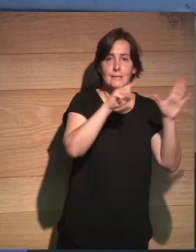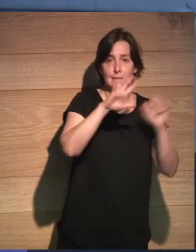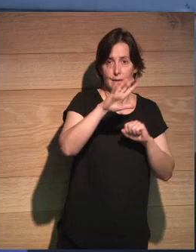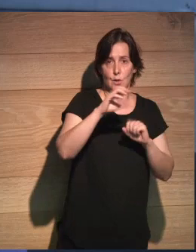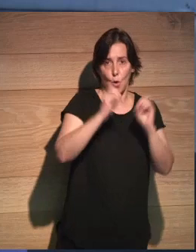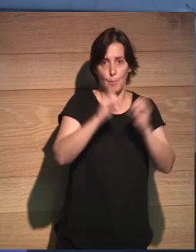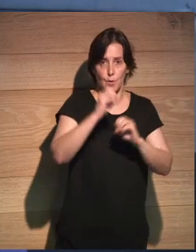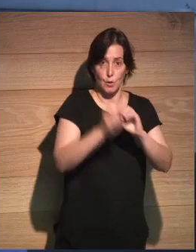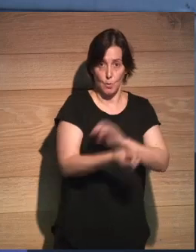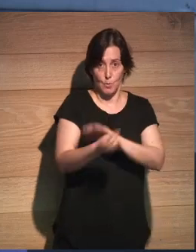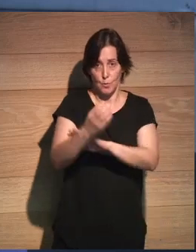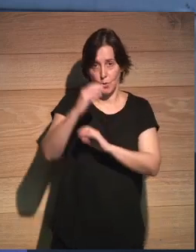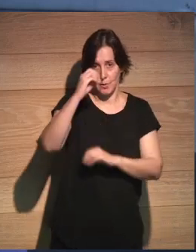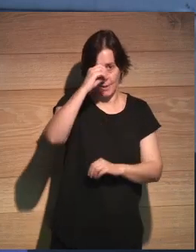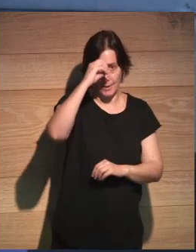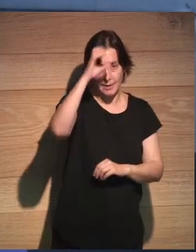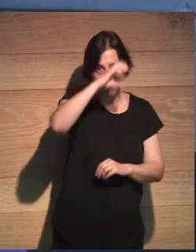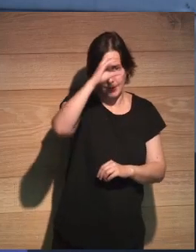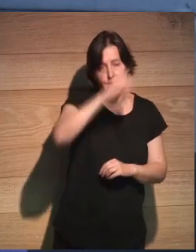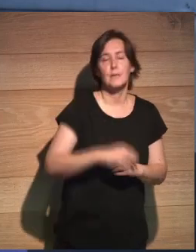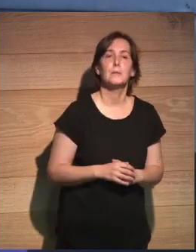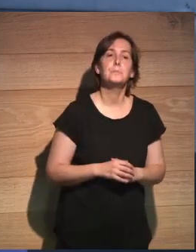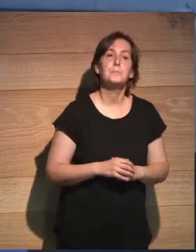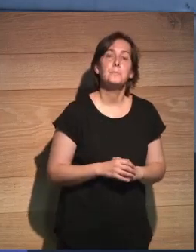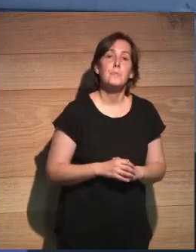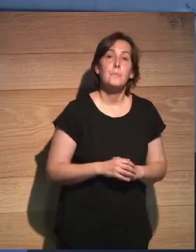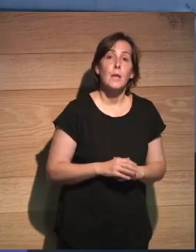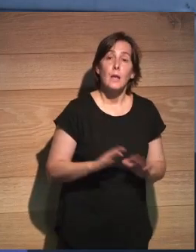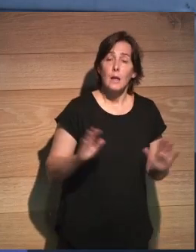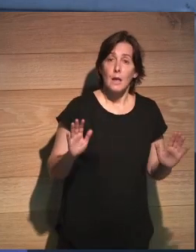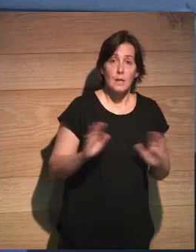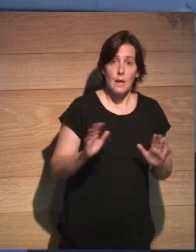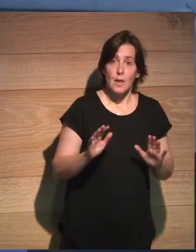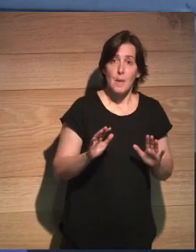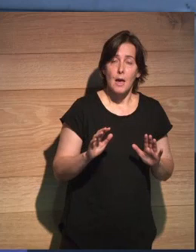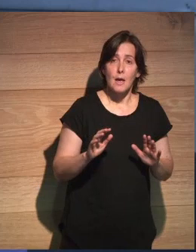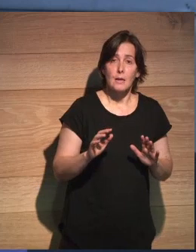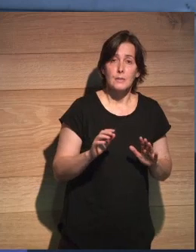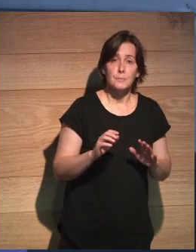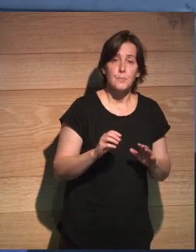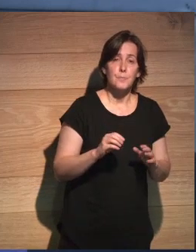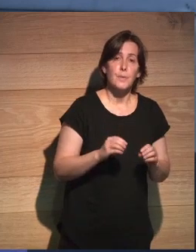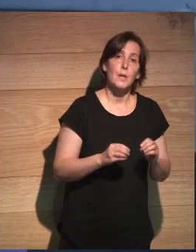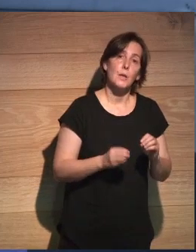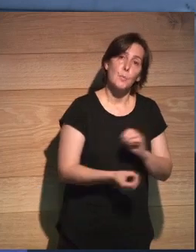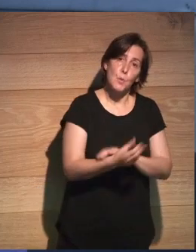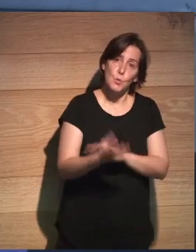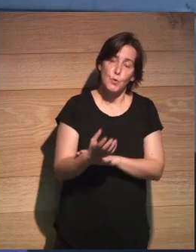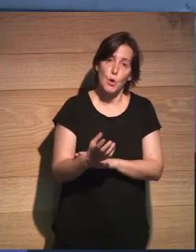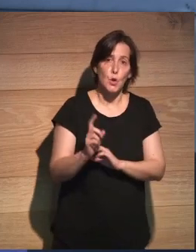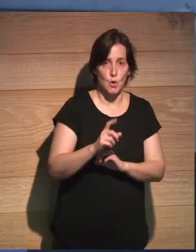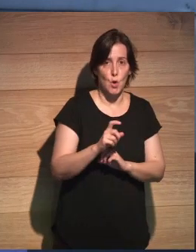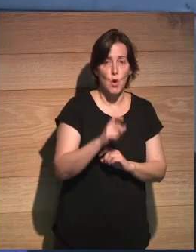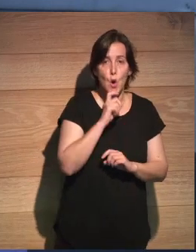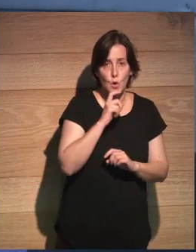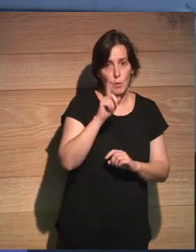excelente producción científica. Pero no solamente es la producción que se hace, sino también el cómo se hace, el cómo viven